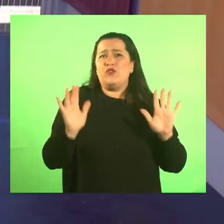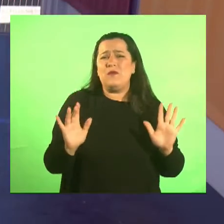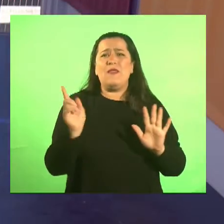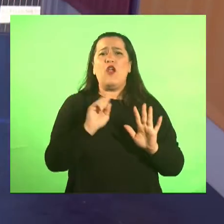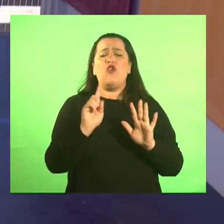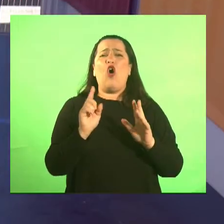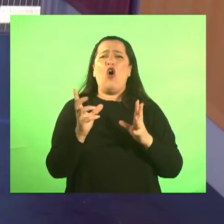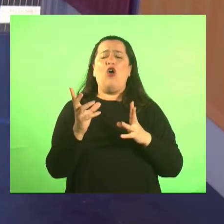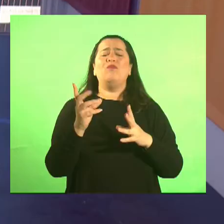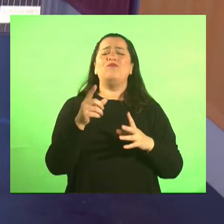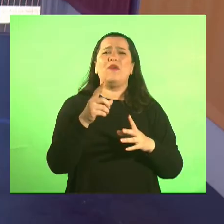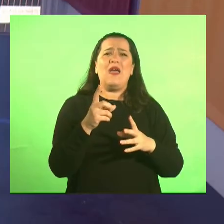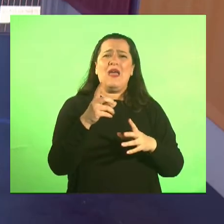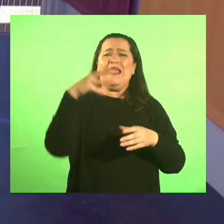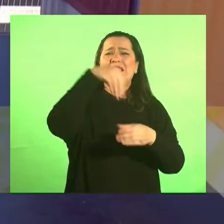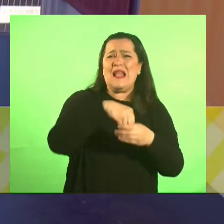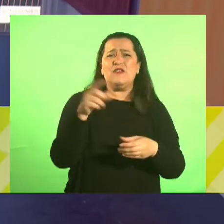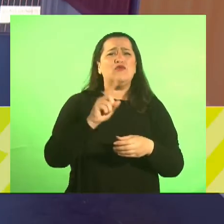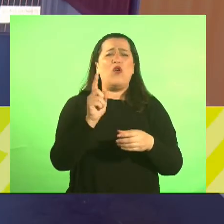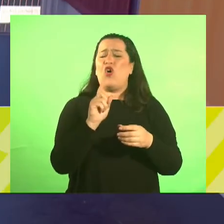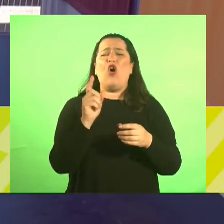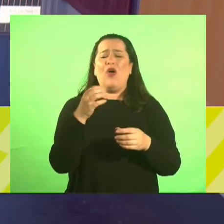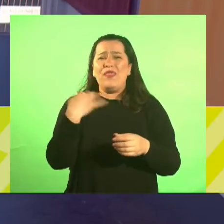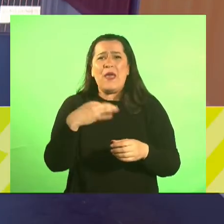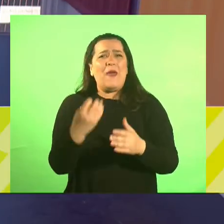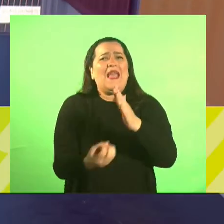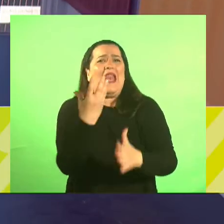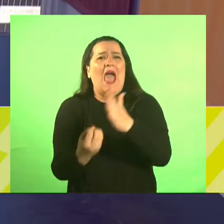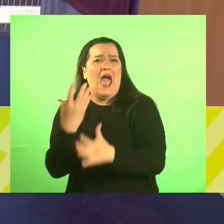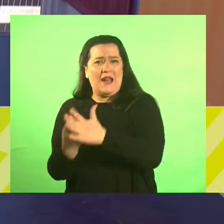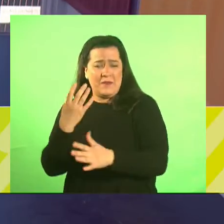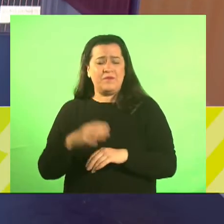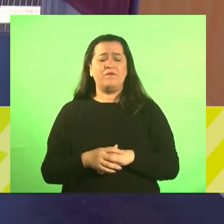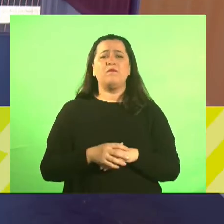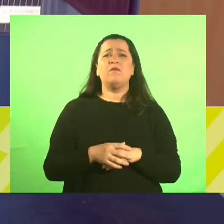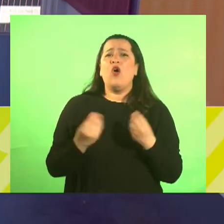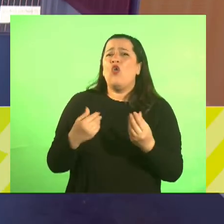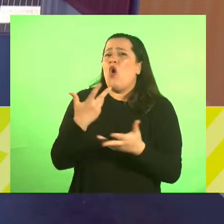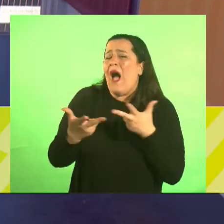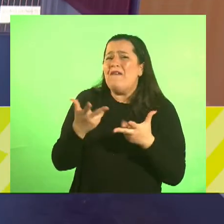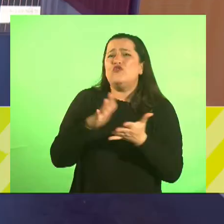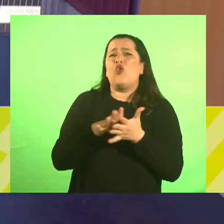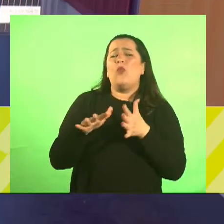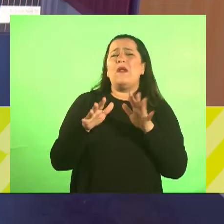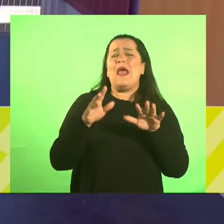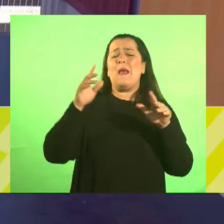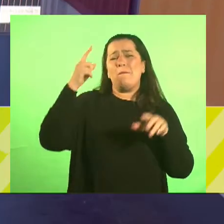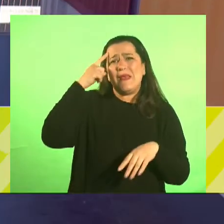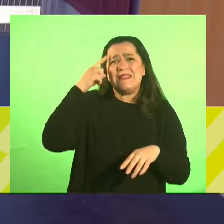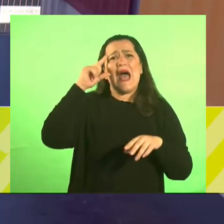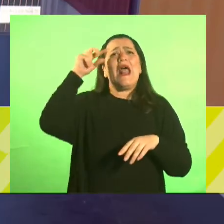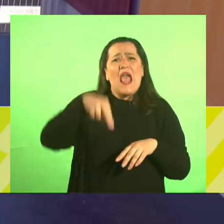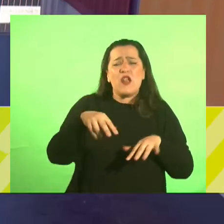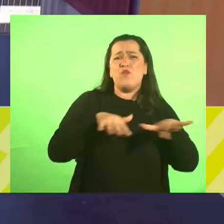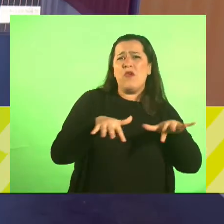reiteración, sino de creación. ¿Y cómo se arma esta propuesta de pensar en movimiento? ¿Hay participación